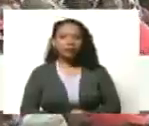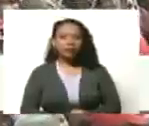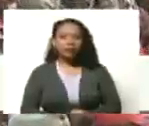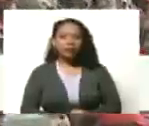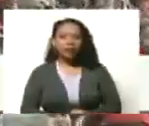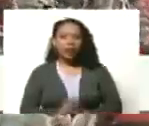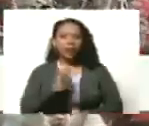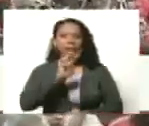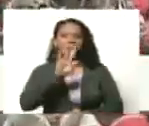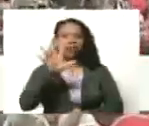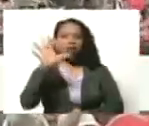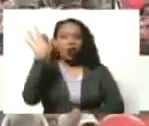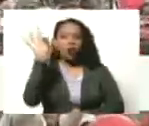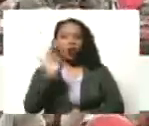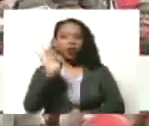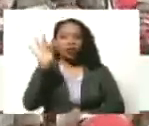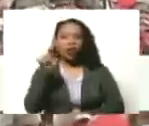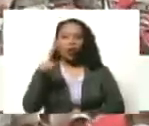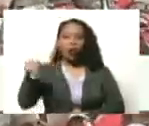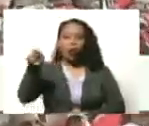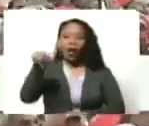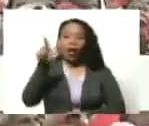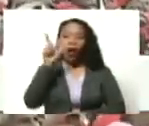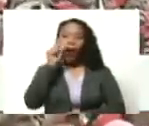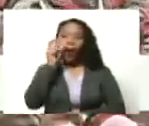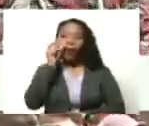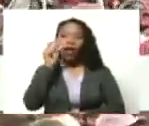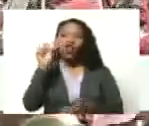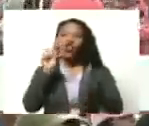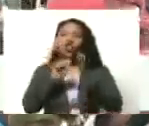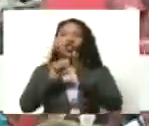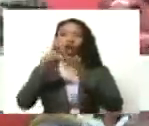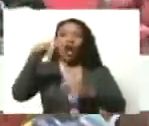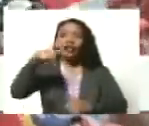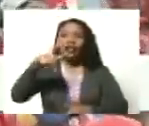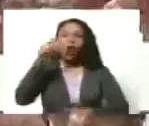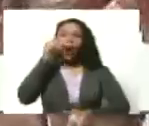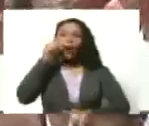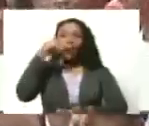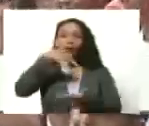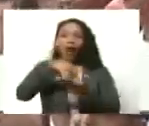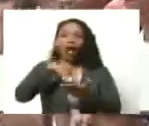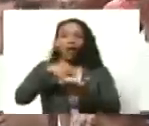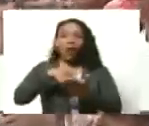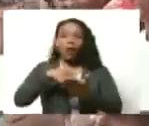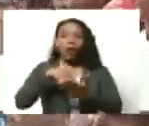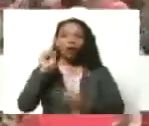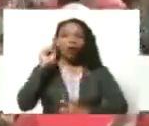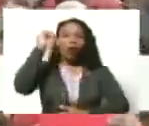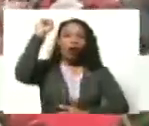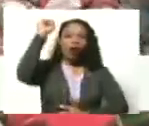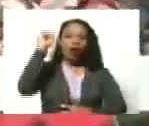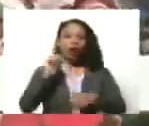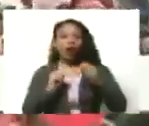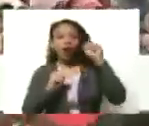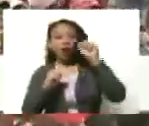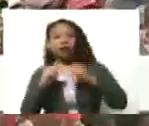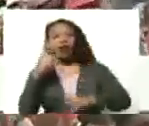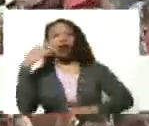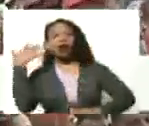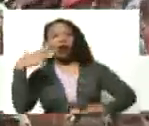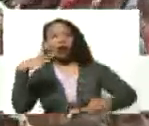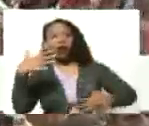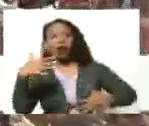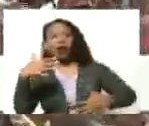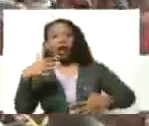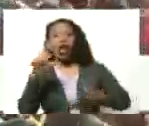El 25% por ahí, hombres. ¿Dónde están los hombres de Carabobo? Ajá.